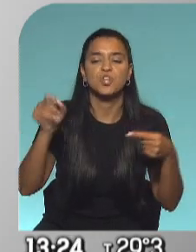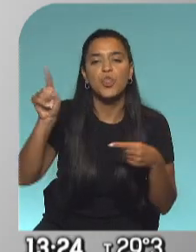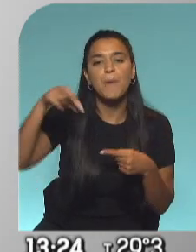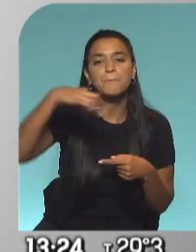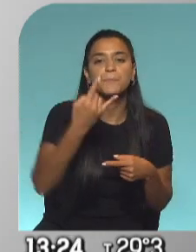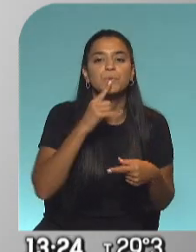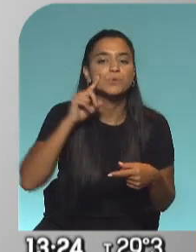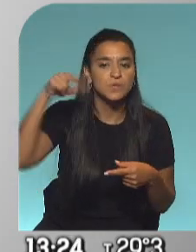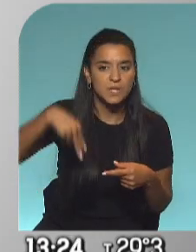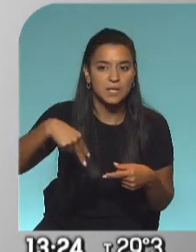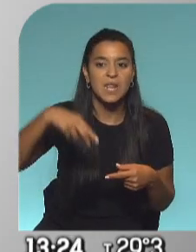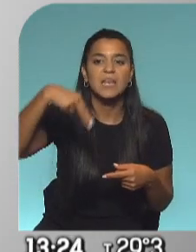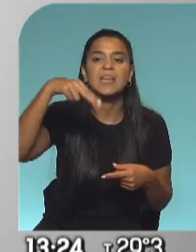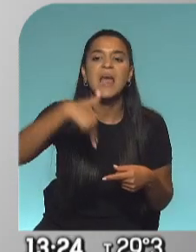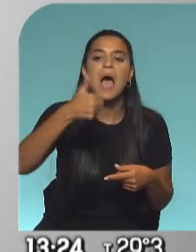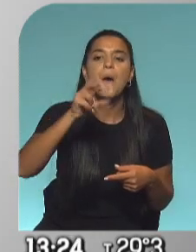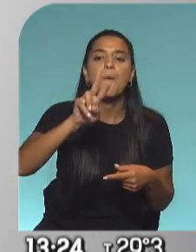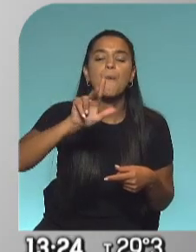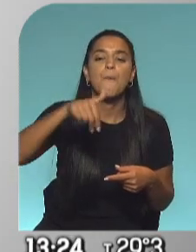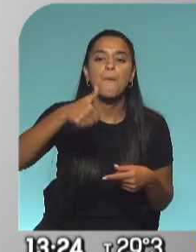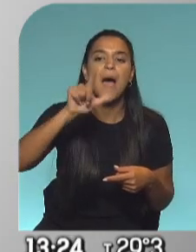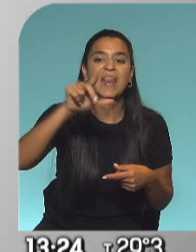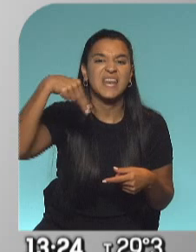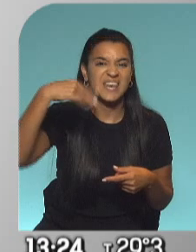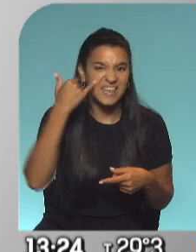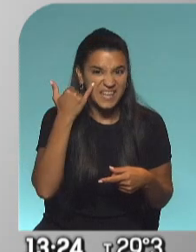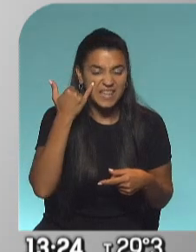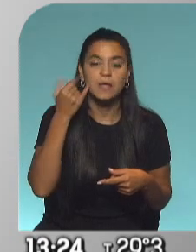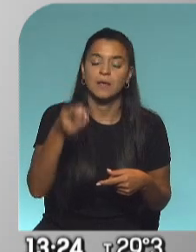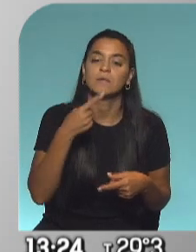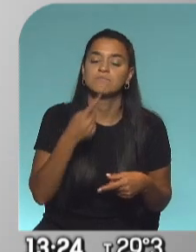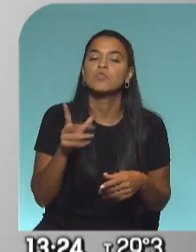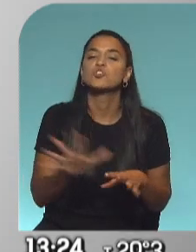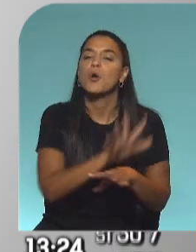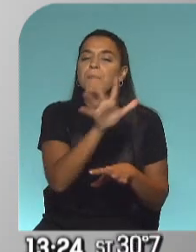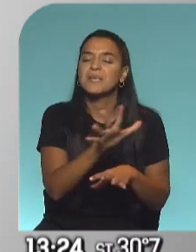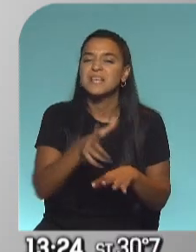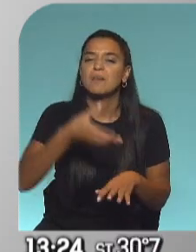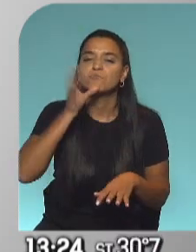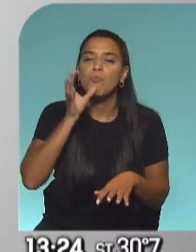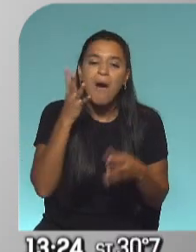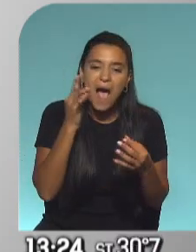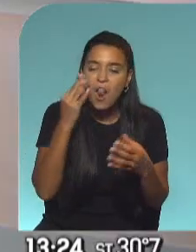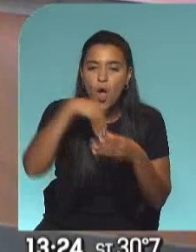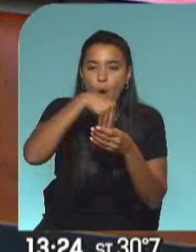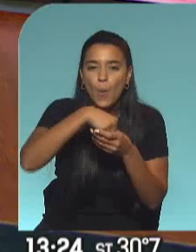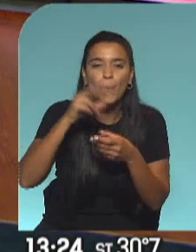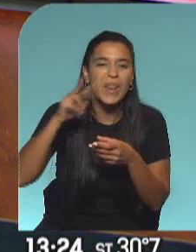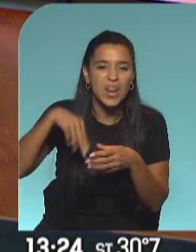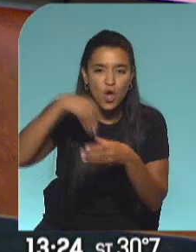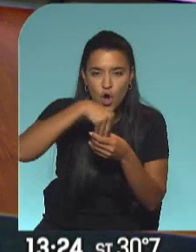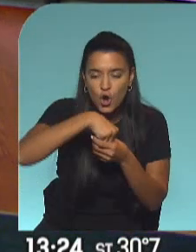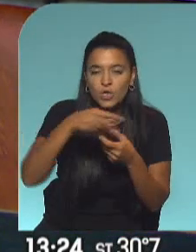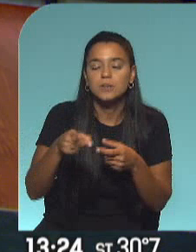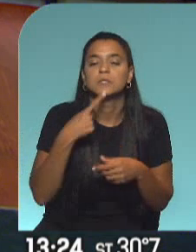El último caso es el de Navalny, envenenado, según sospechas bastante fundadas, por algún tipo de operación vinculada